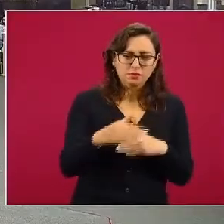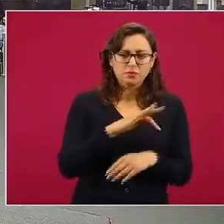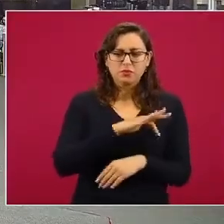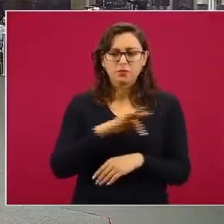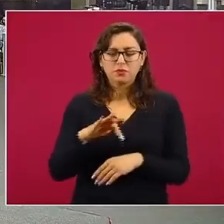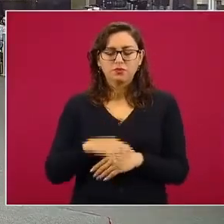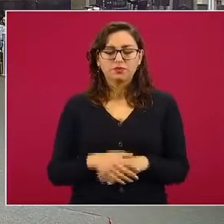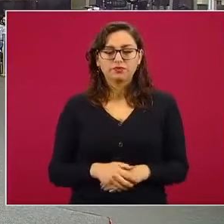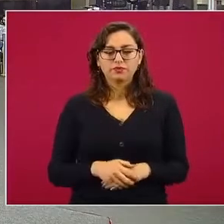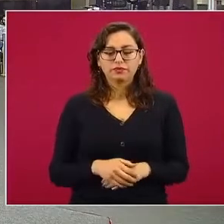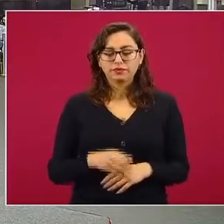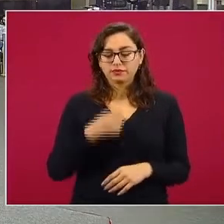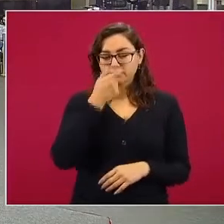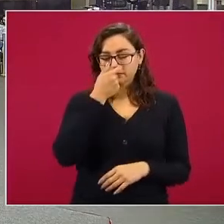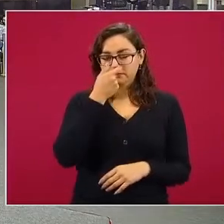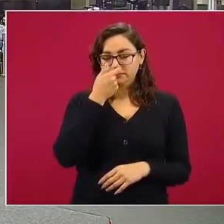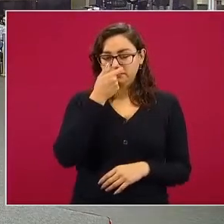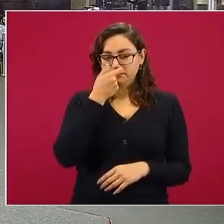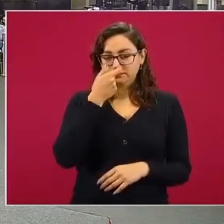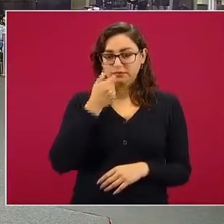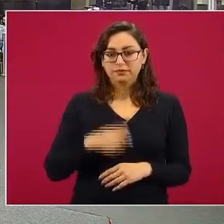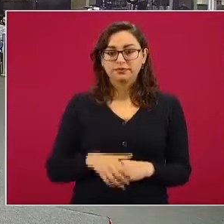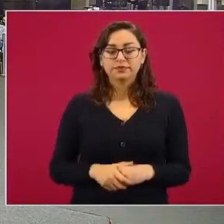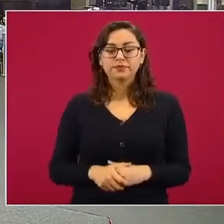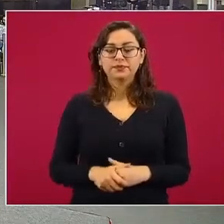yo no quiero polemizar, nada más